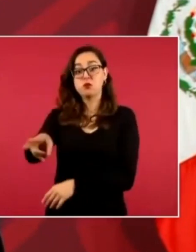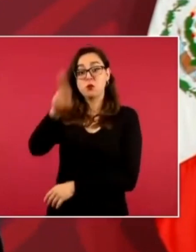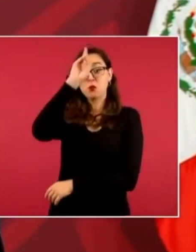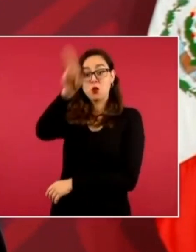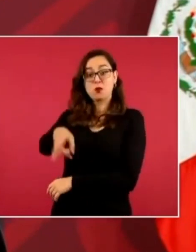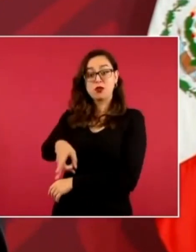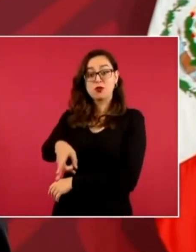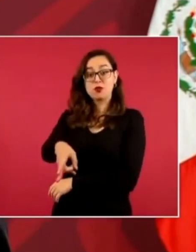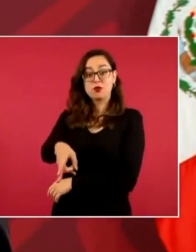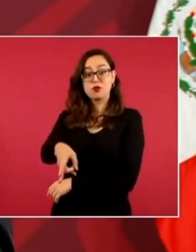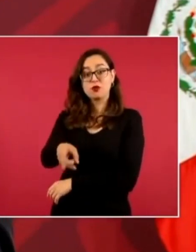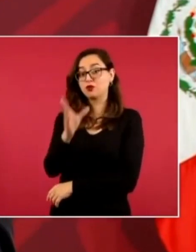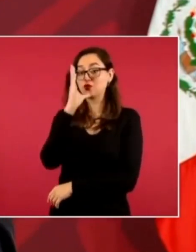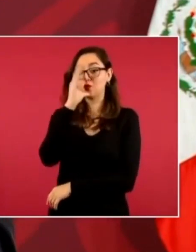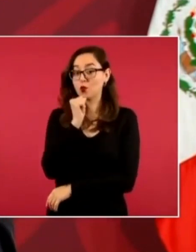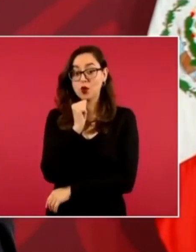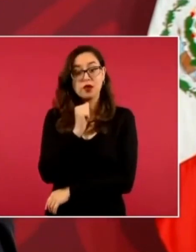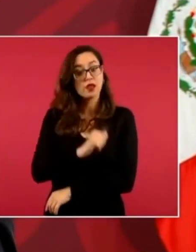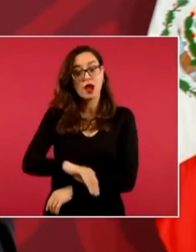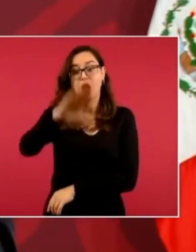suscriban convenios